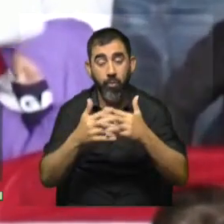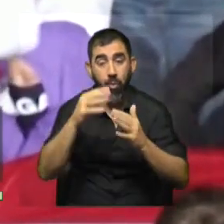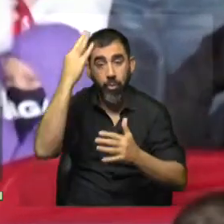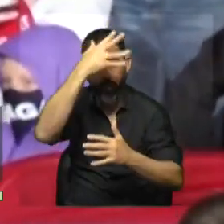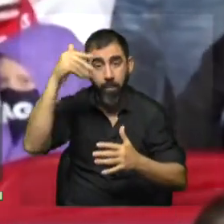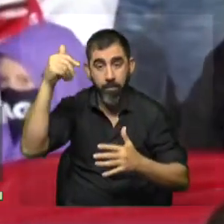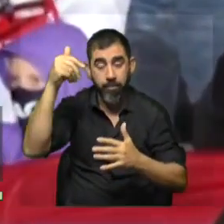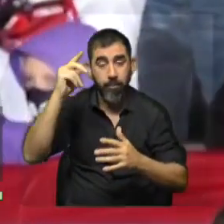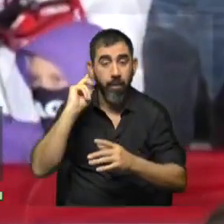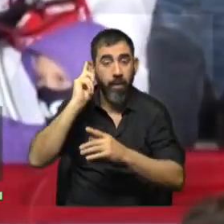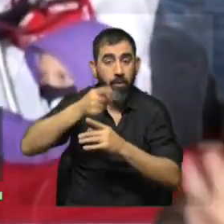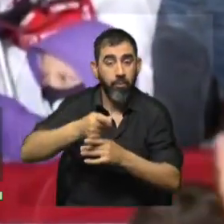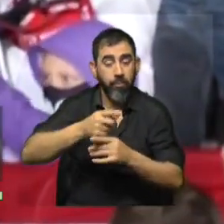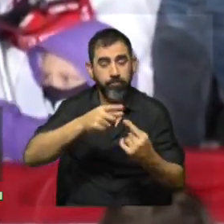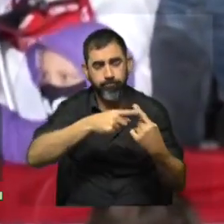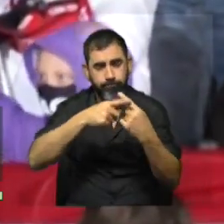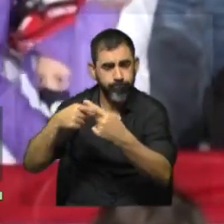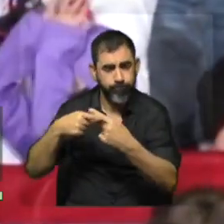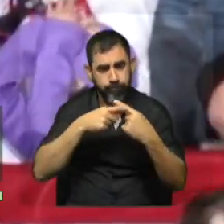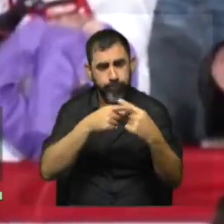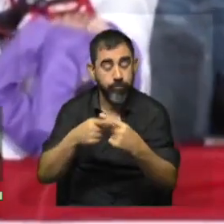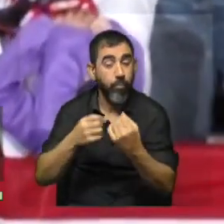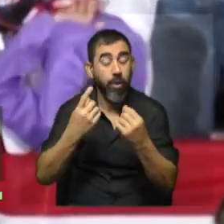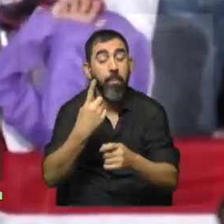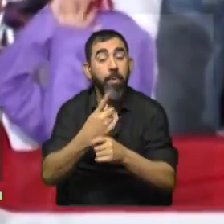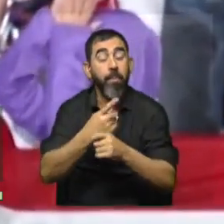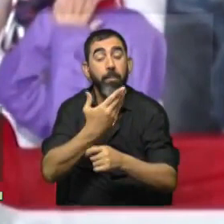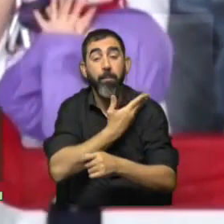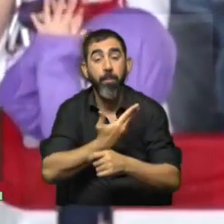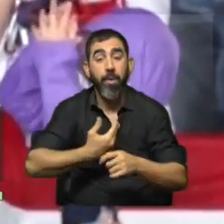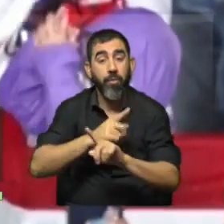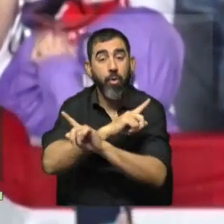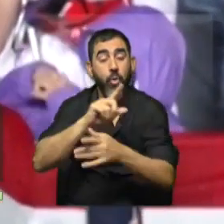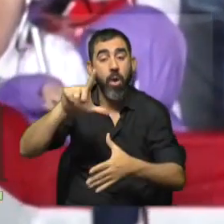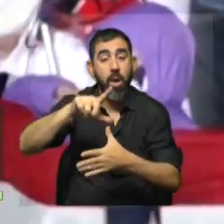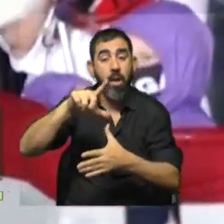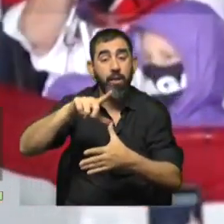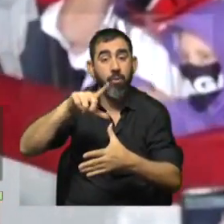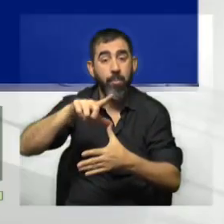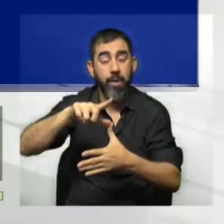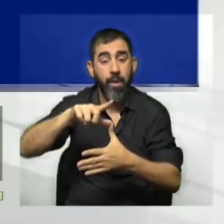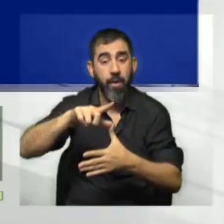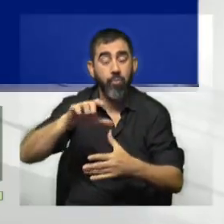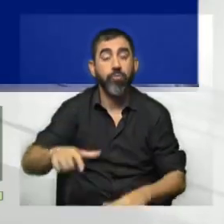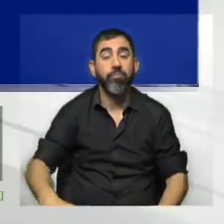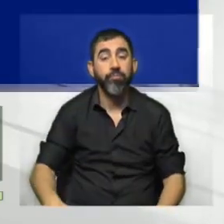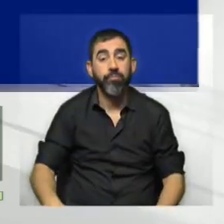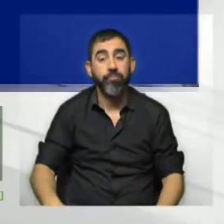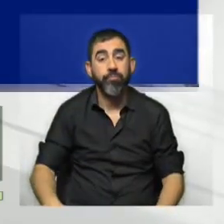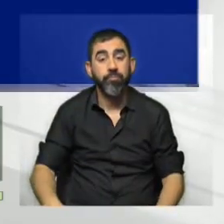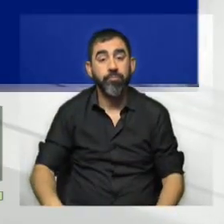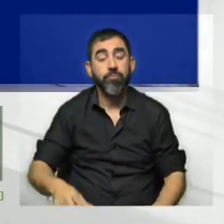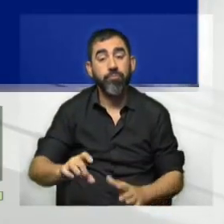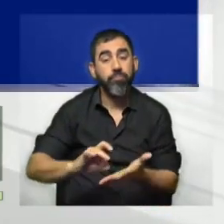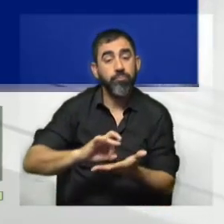Trump, una decisión que generó polémica por tratarse del primer presidente no latinoamericano de la entidad. La remoción llega después